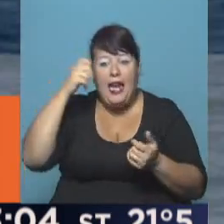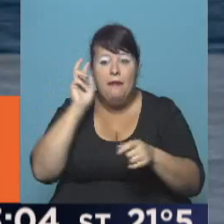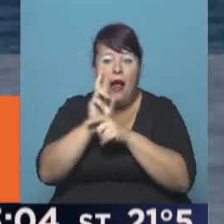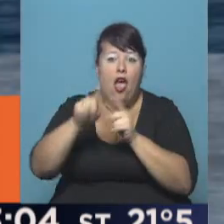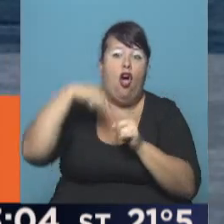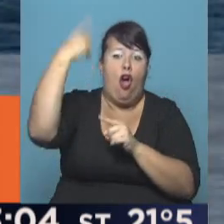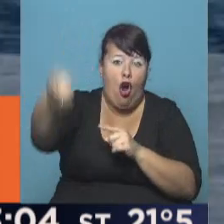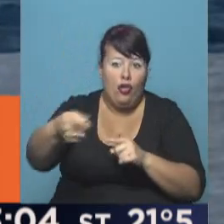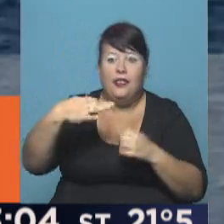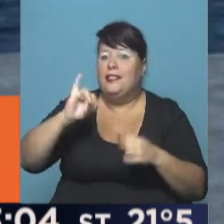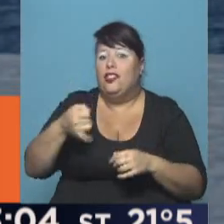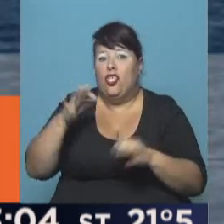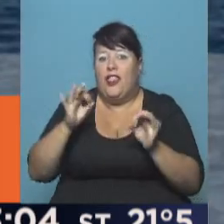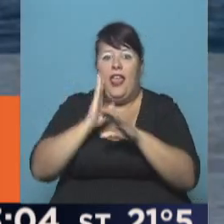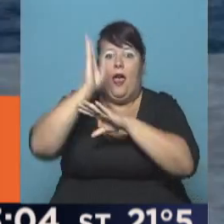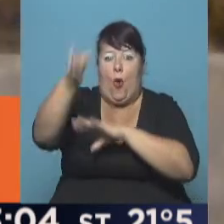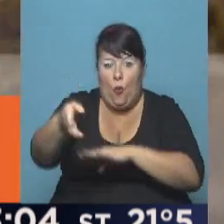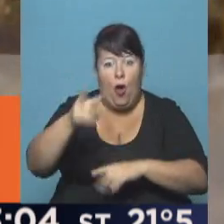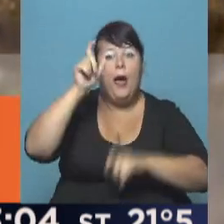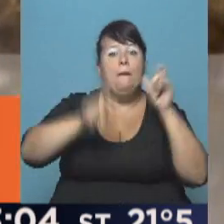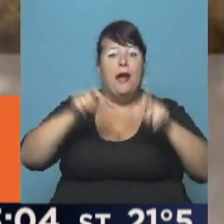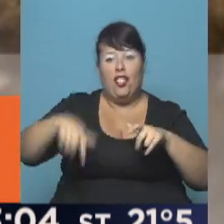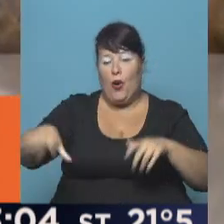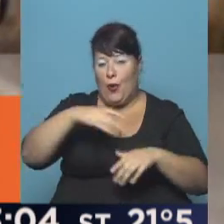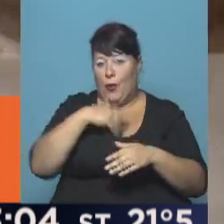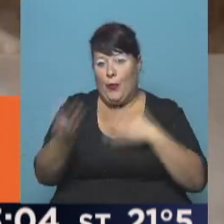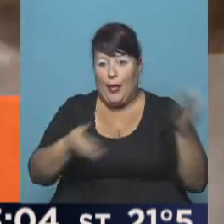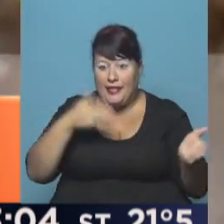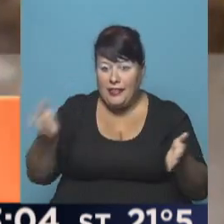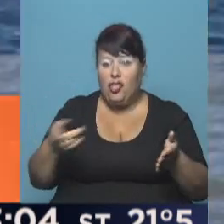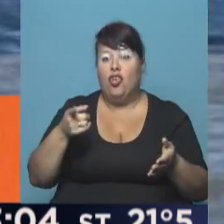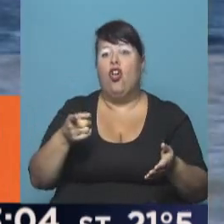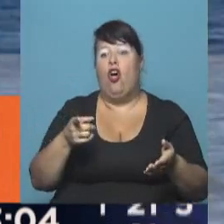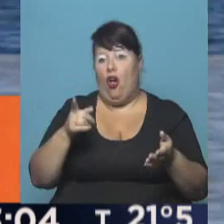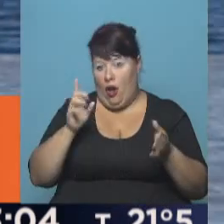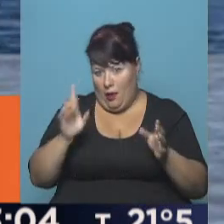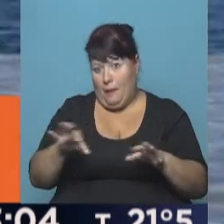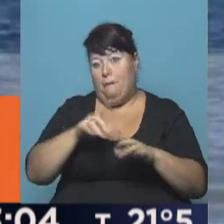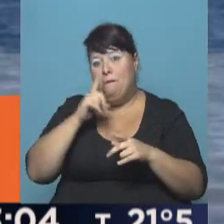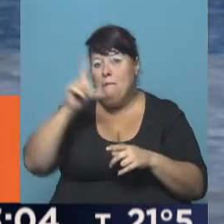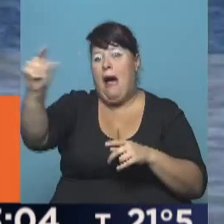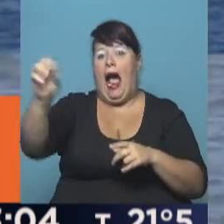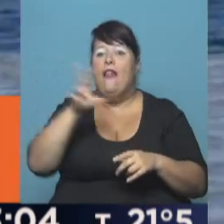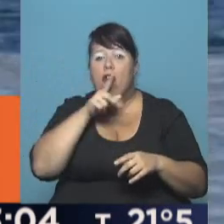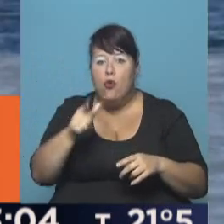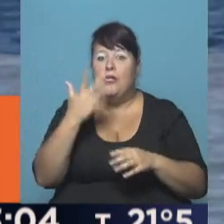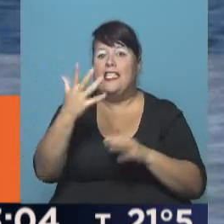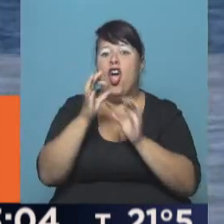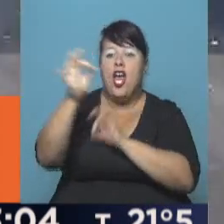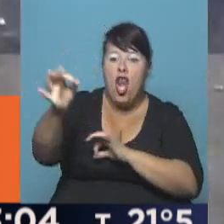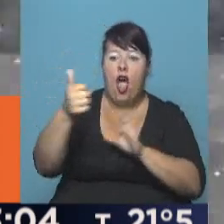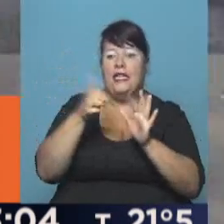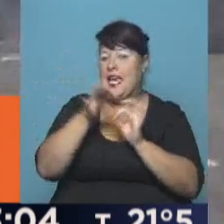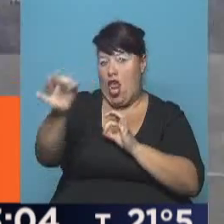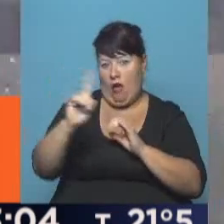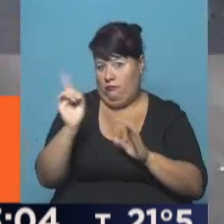del otro lado y tengo que, sí o sí, tengo que entrar. Hay gente acá, vecinos míos, que están más retirados de la ruta, a 5 kilómetros, 6